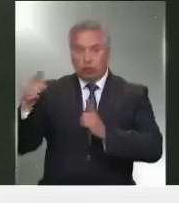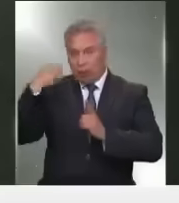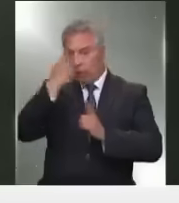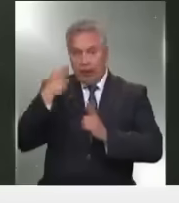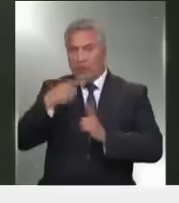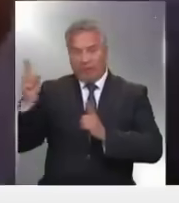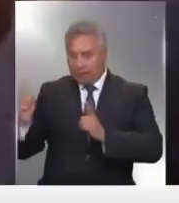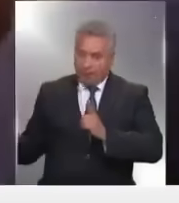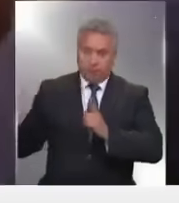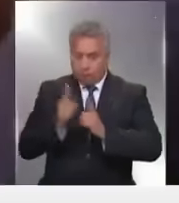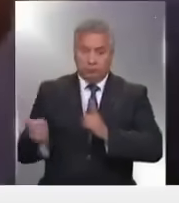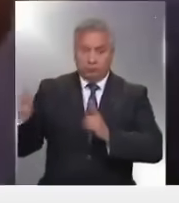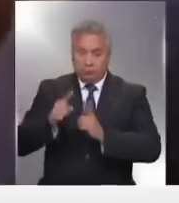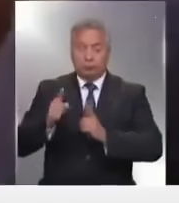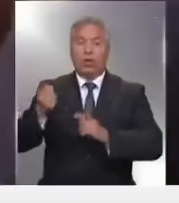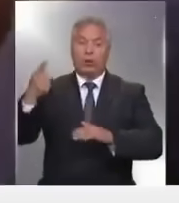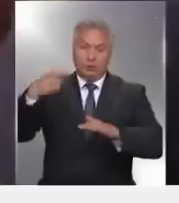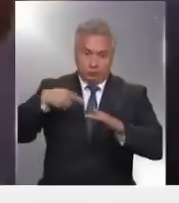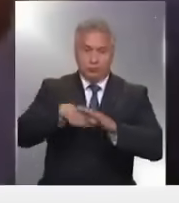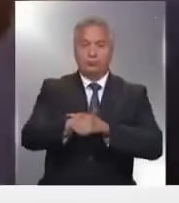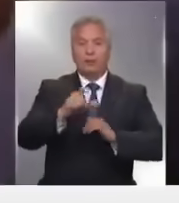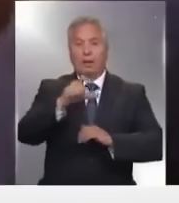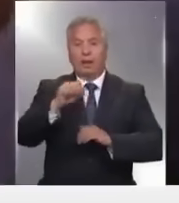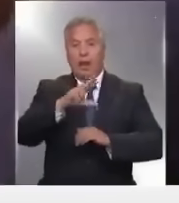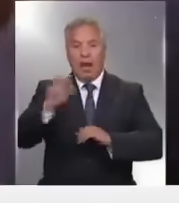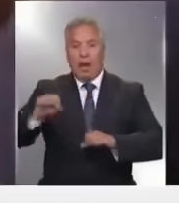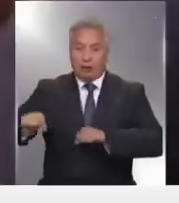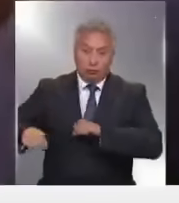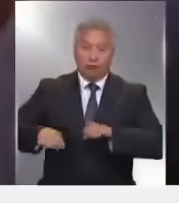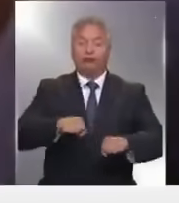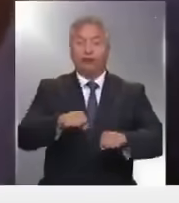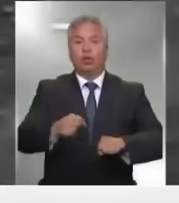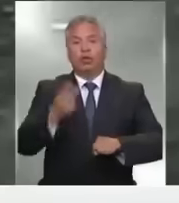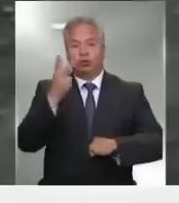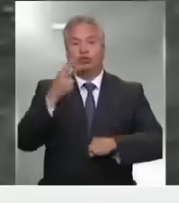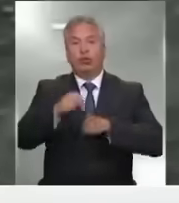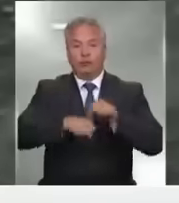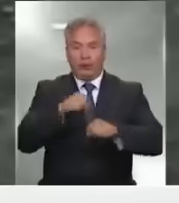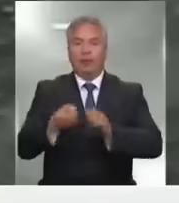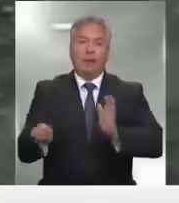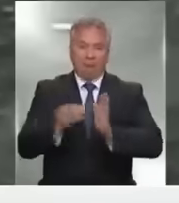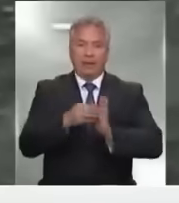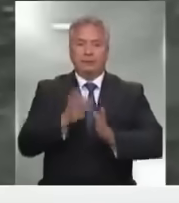ingresar de nuevo. Y se llevan el carro con otras dos bicicletas que teníamos nosotros.